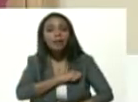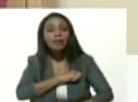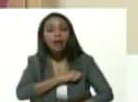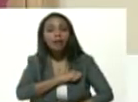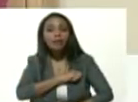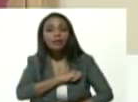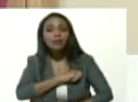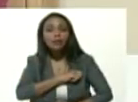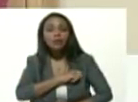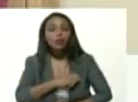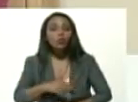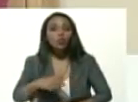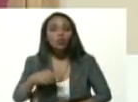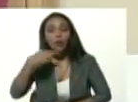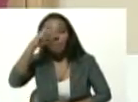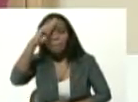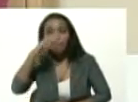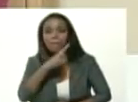España.